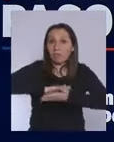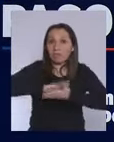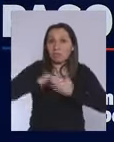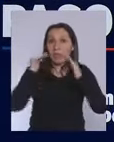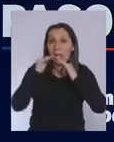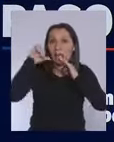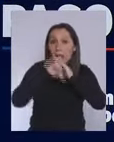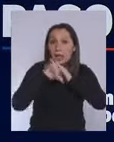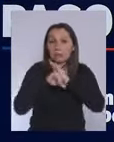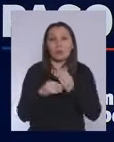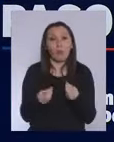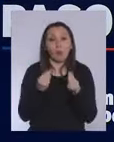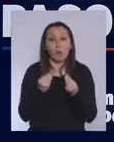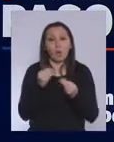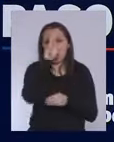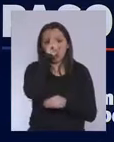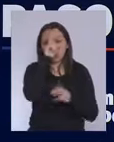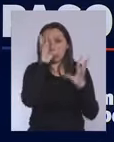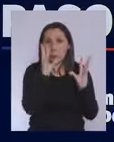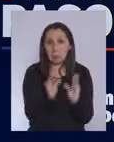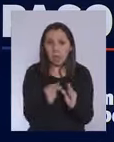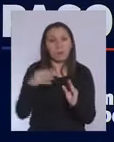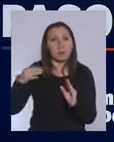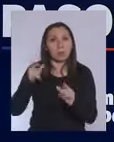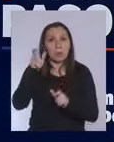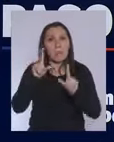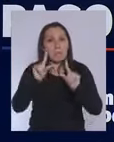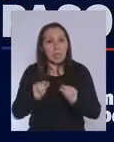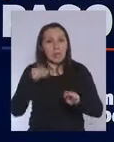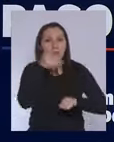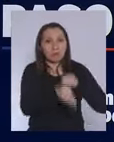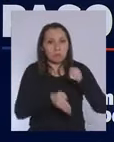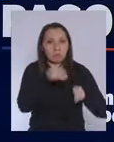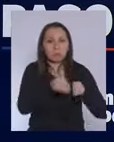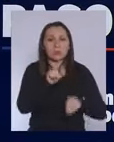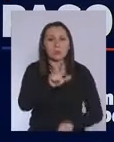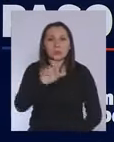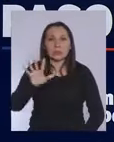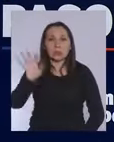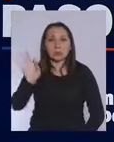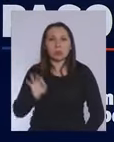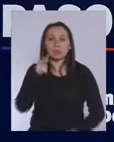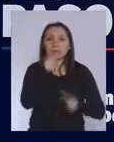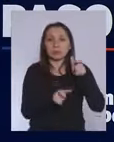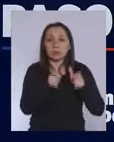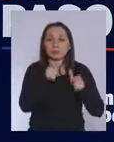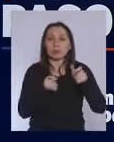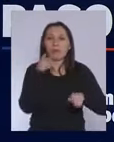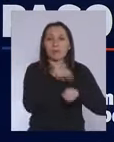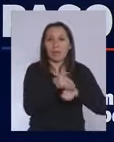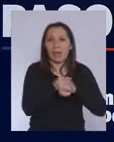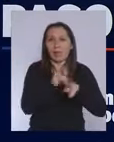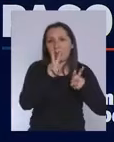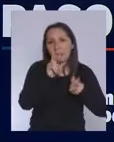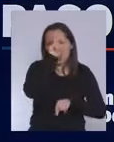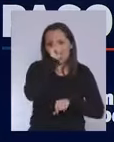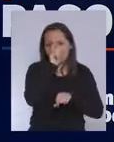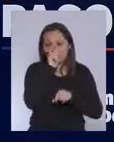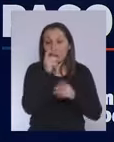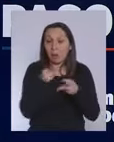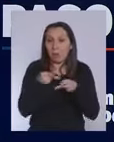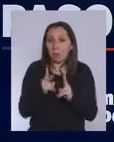tuvo efectos en la asistencial y tuvimos una caída muy importante en un 75 por ciento de las consultas por estos motivos y y